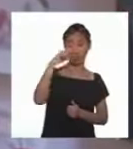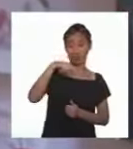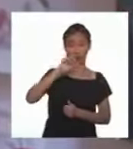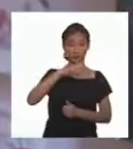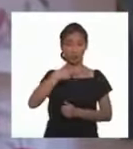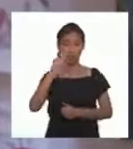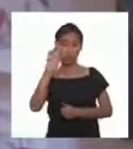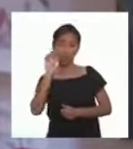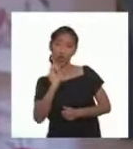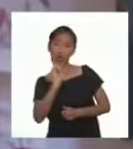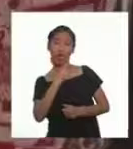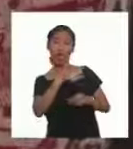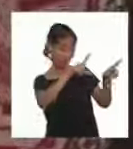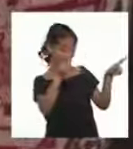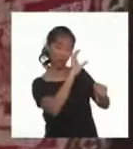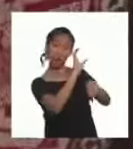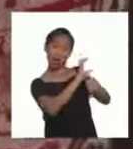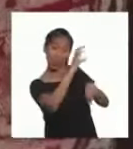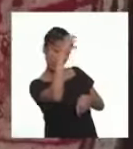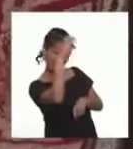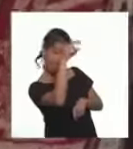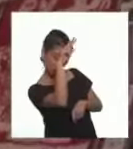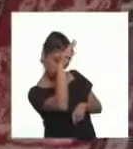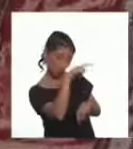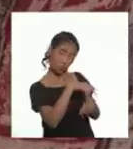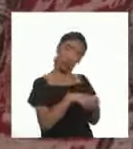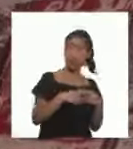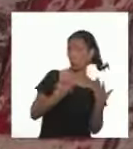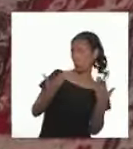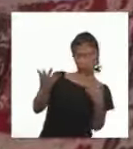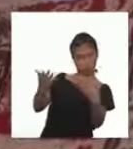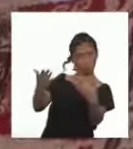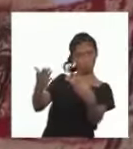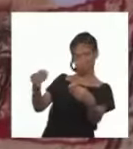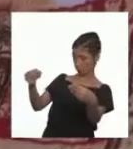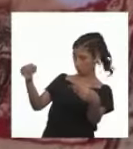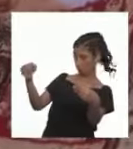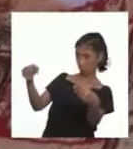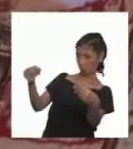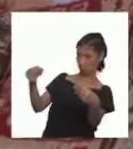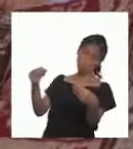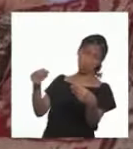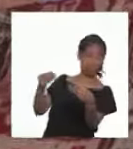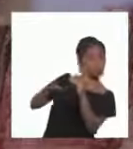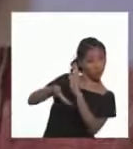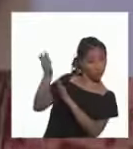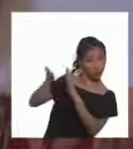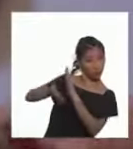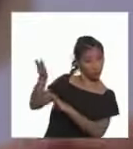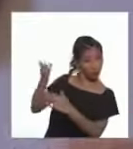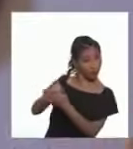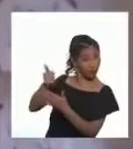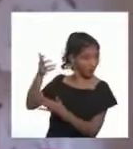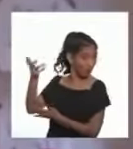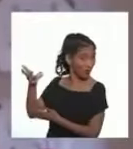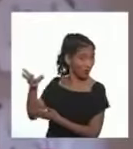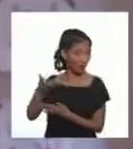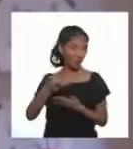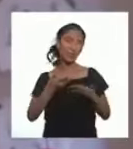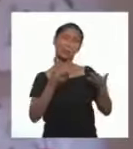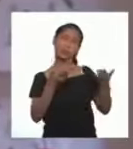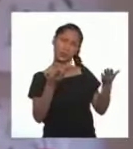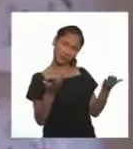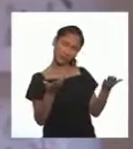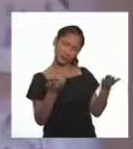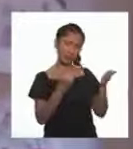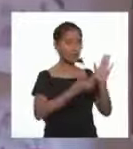una comunidad en Cusco. ¡Wow! Ya veo. ¿Y te fuiste allá a comprarlos? En